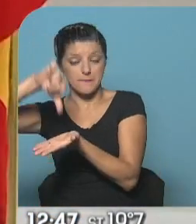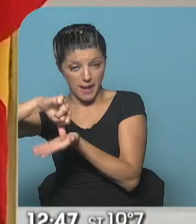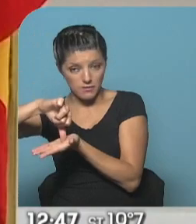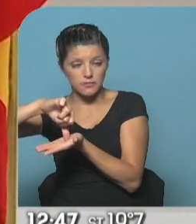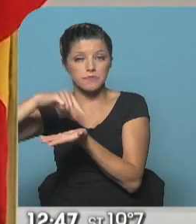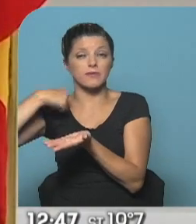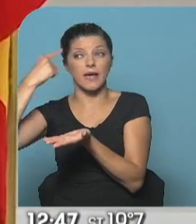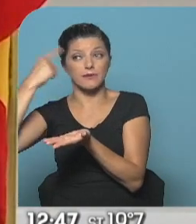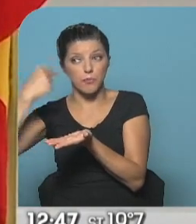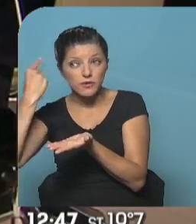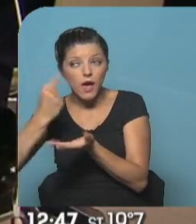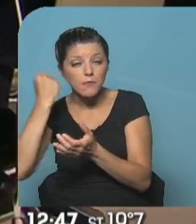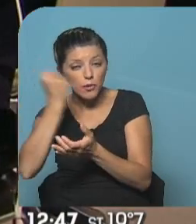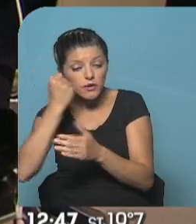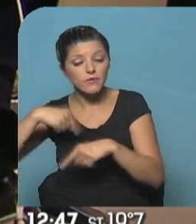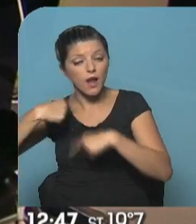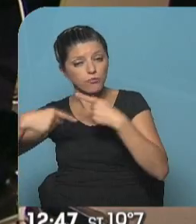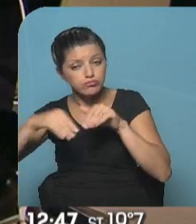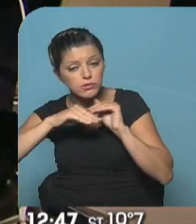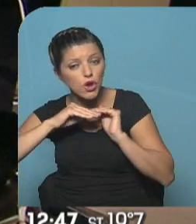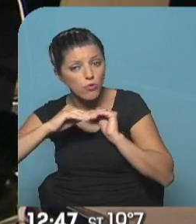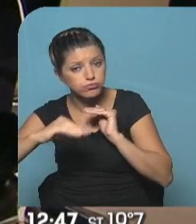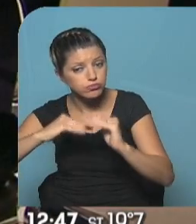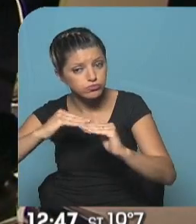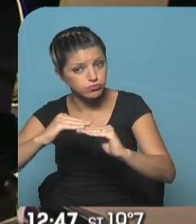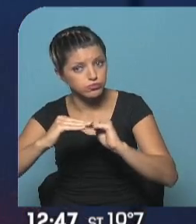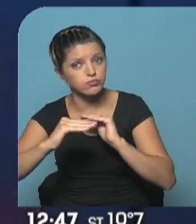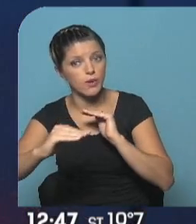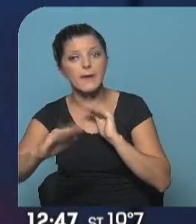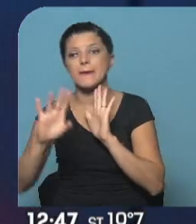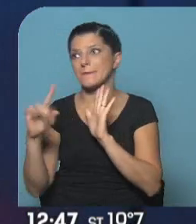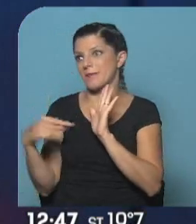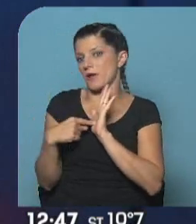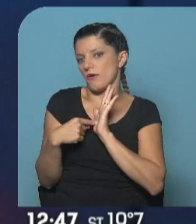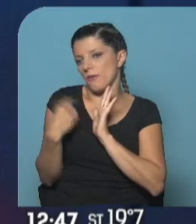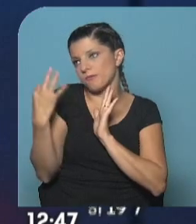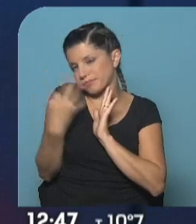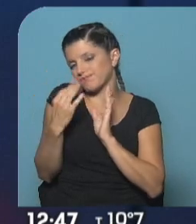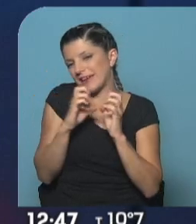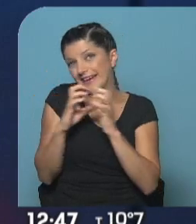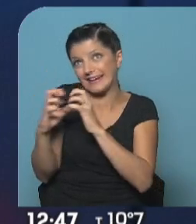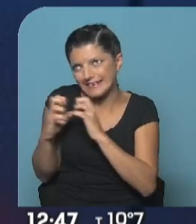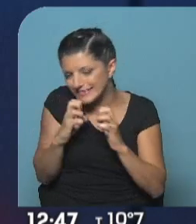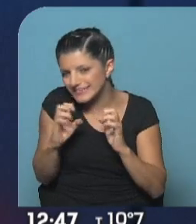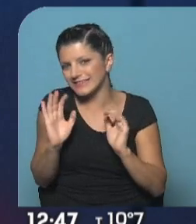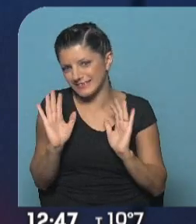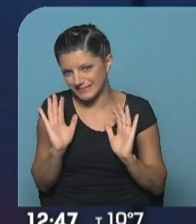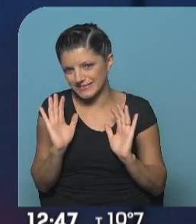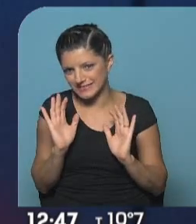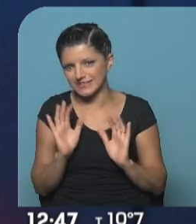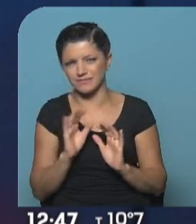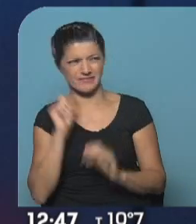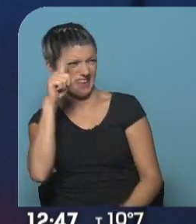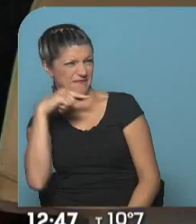la estabilidad, ¿no? Ahora, por supuesto, digamos, en ese sentido es una crisis alemana. Es una crisis, sí,